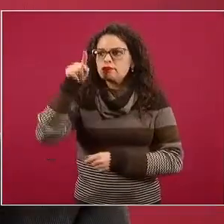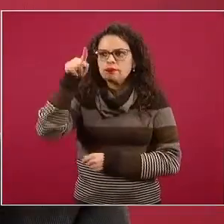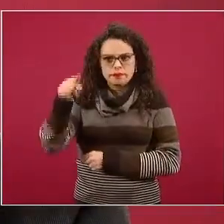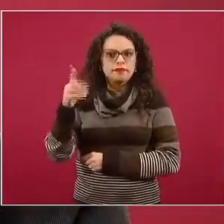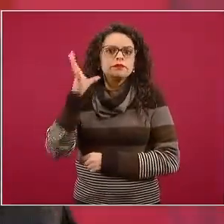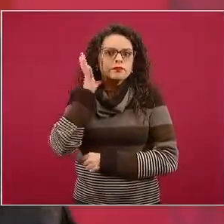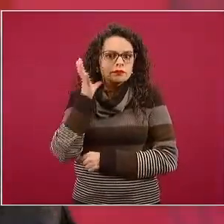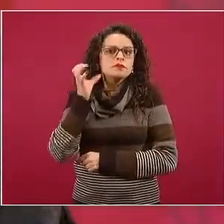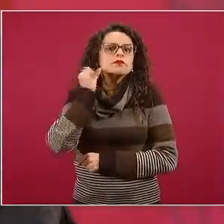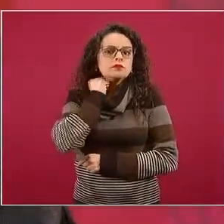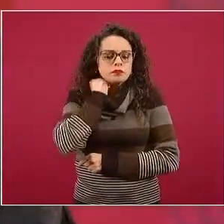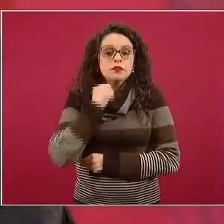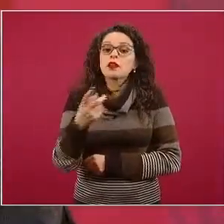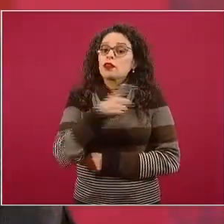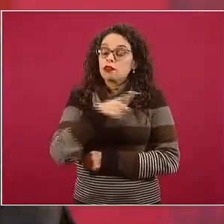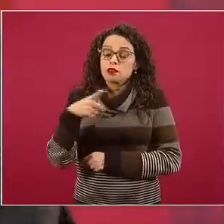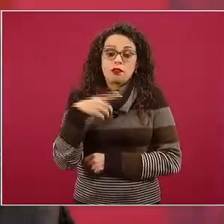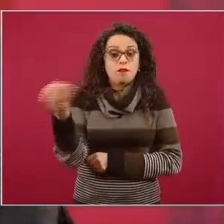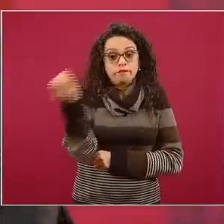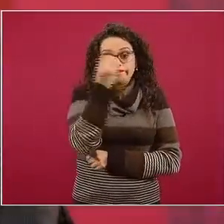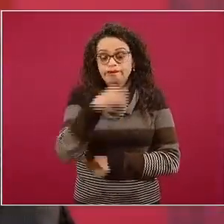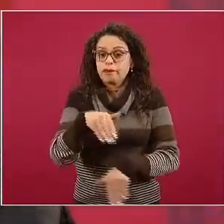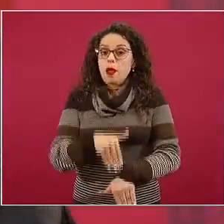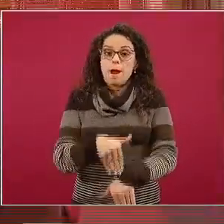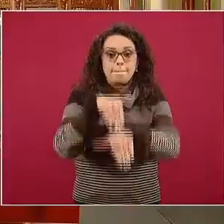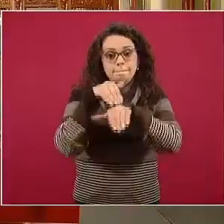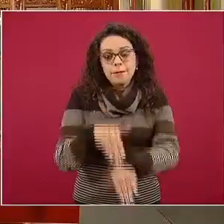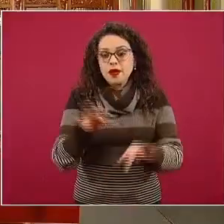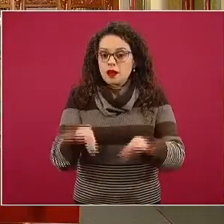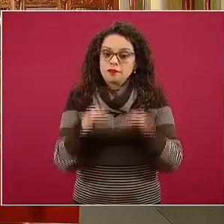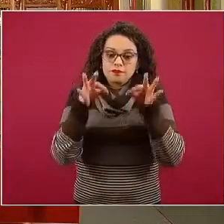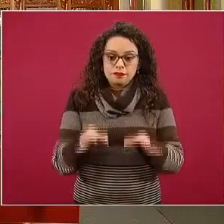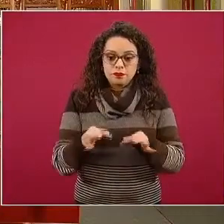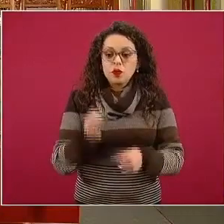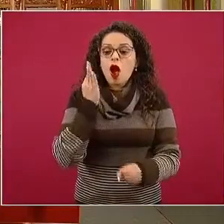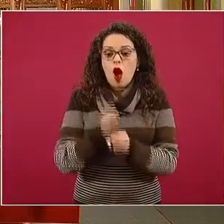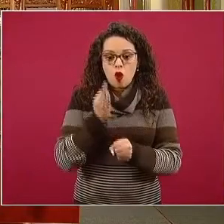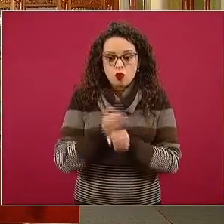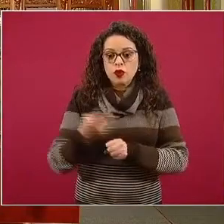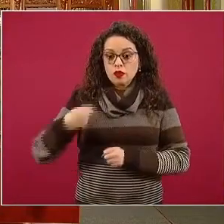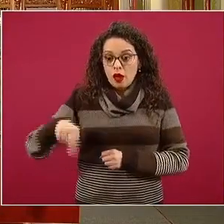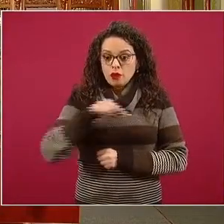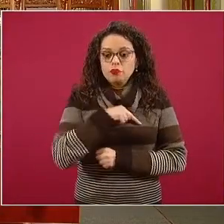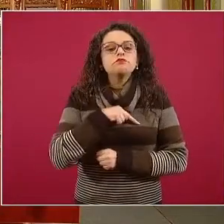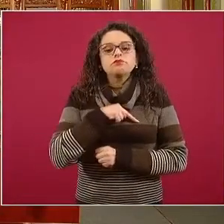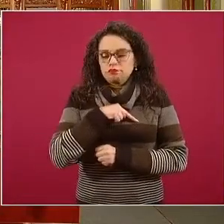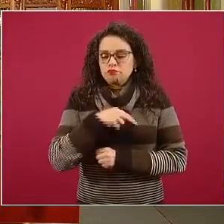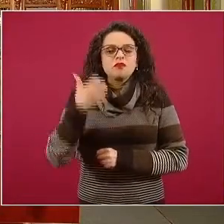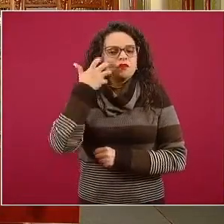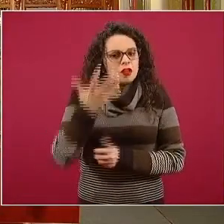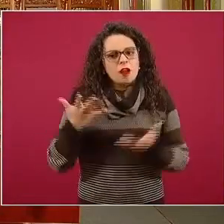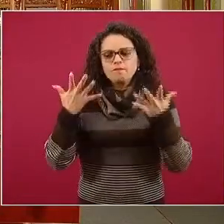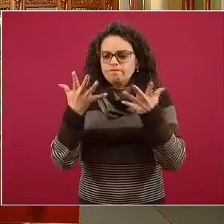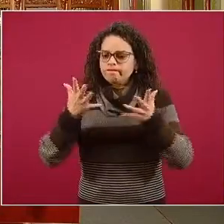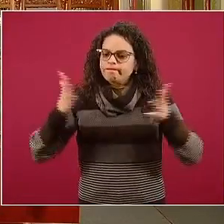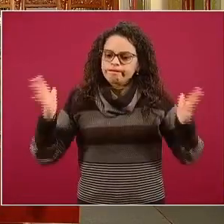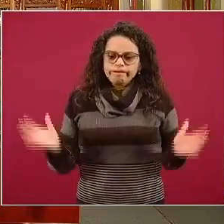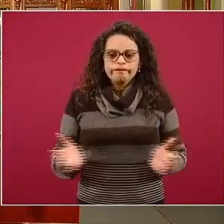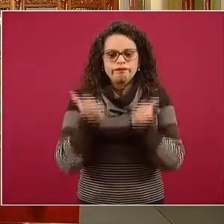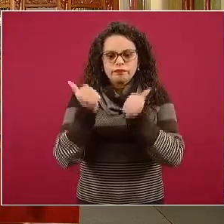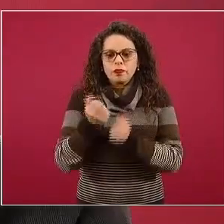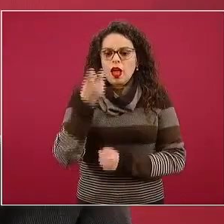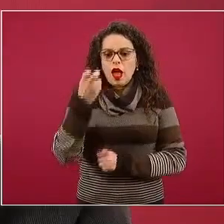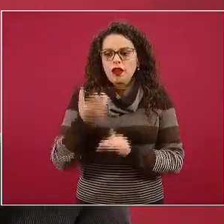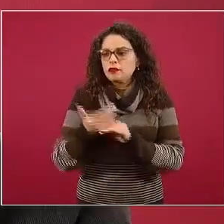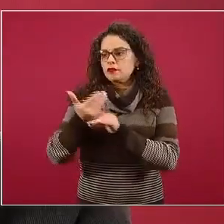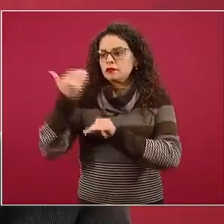estamos obligados a cumplirlo. Y hoy estamos empeñados en este gobierno a retomar o recuperar el tiempo